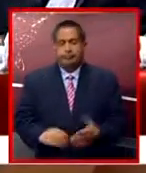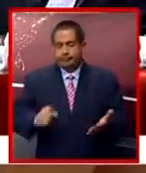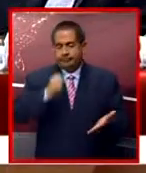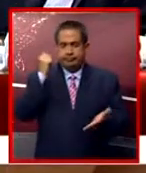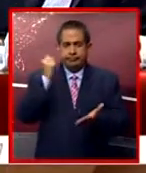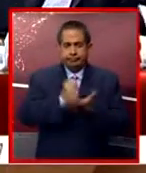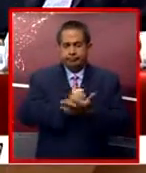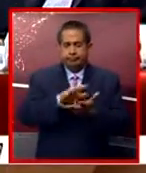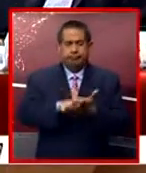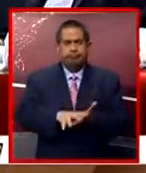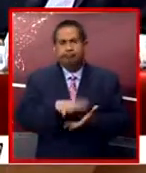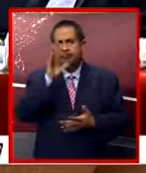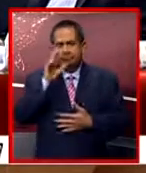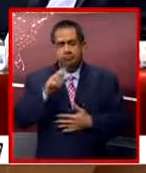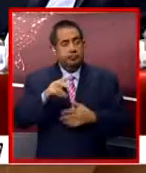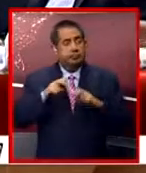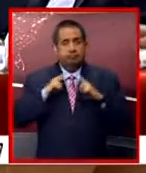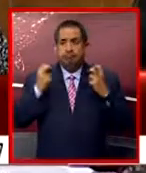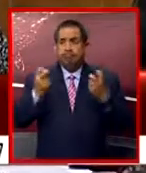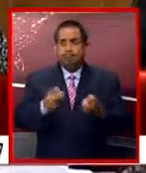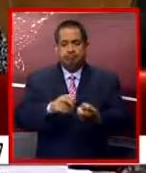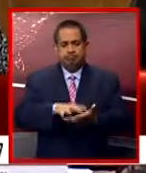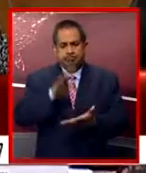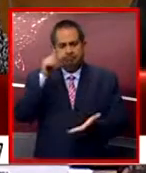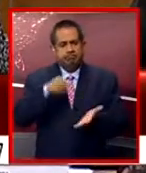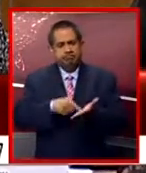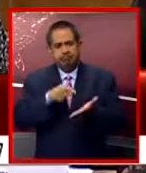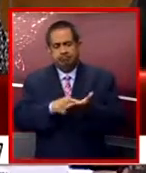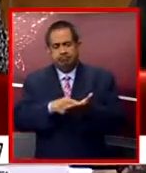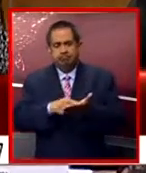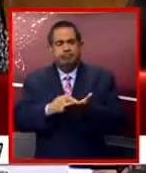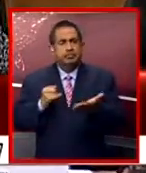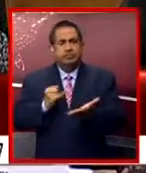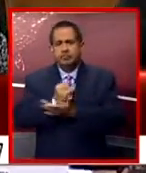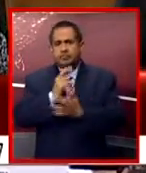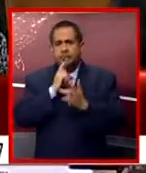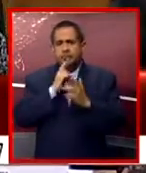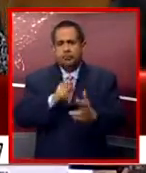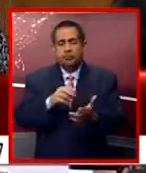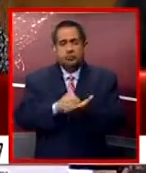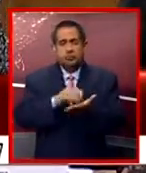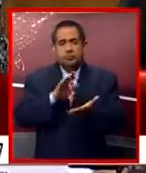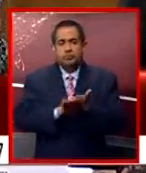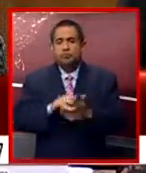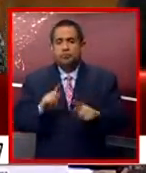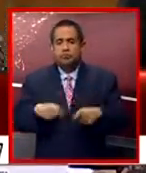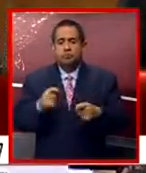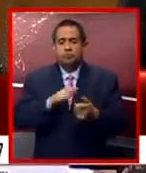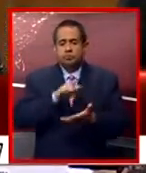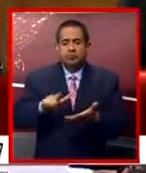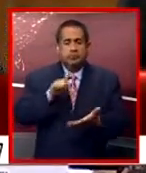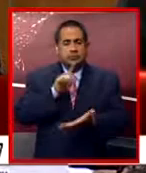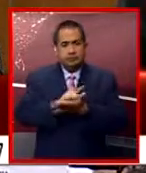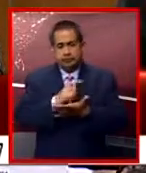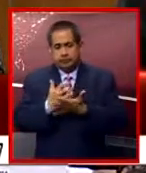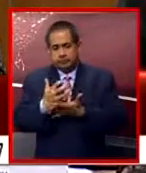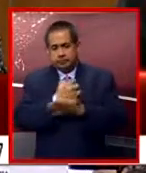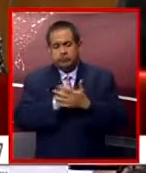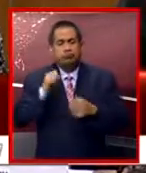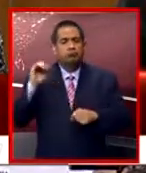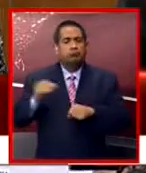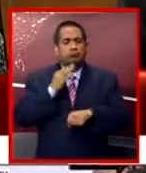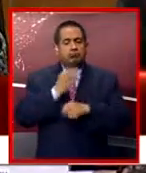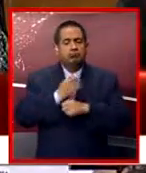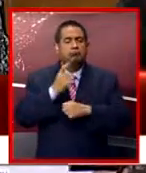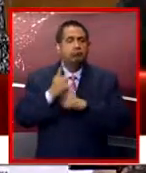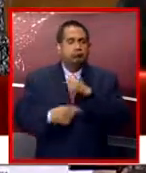Aprobado por mayoría de los presentes el dictamen con proyecto de decreto por el que se expide la Ley de Ingresos de la Federación